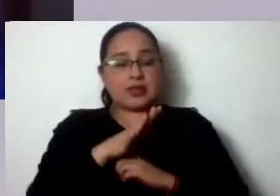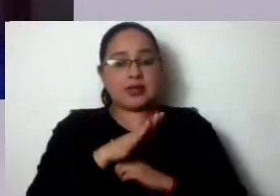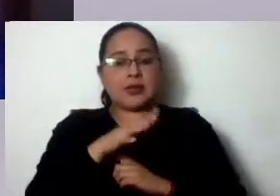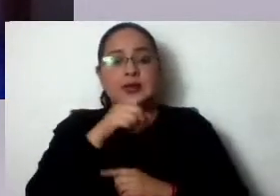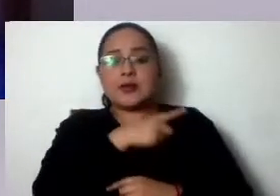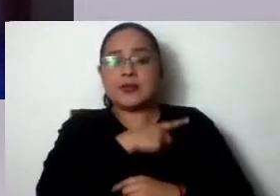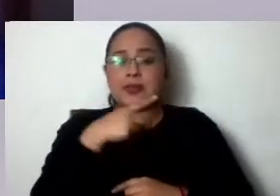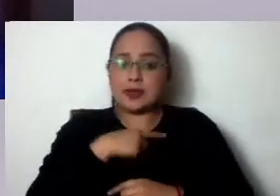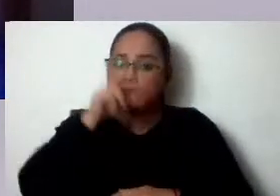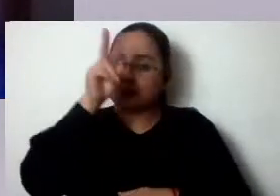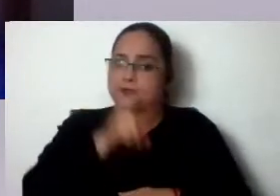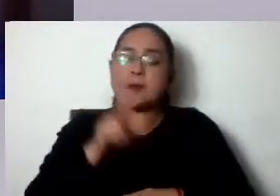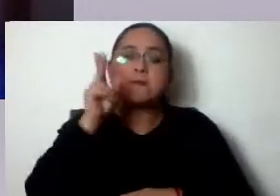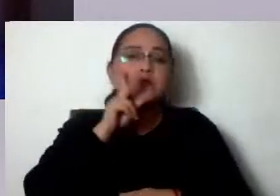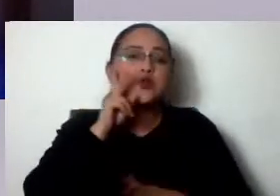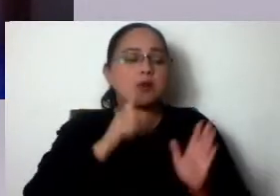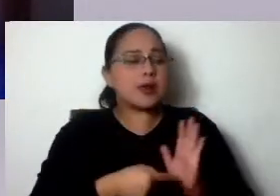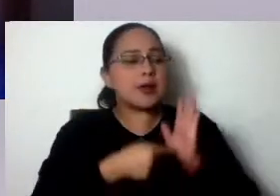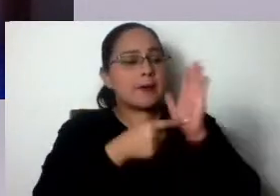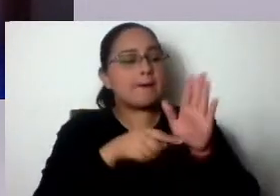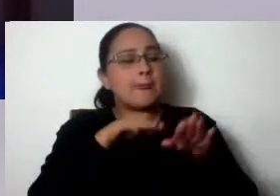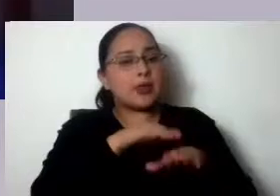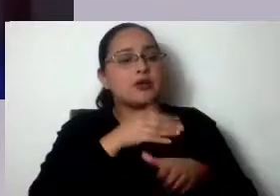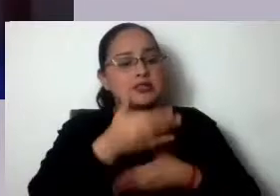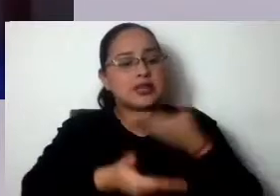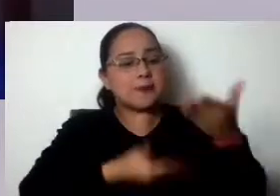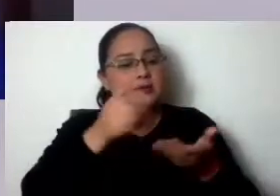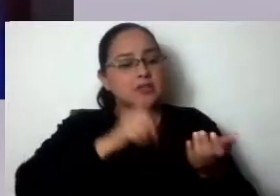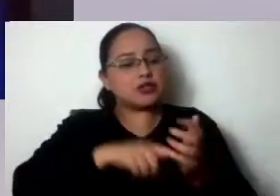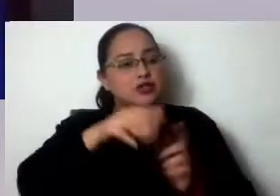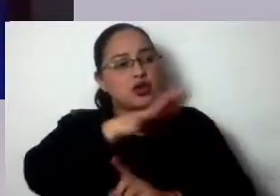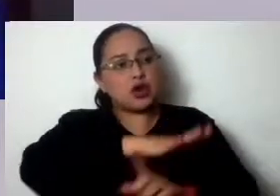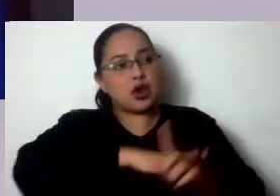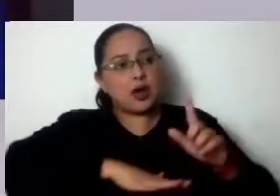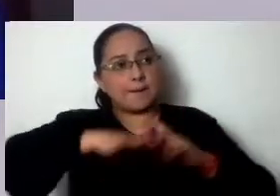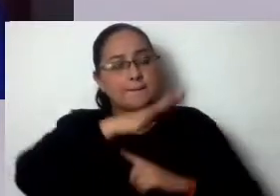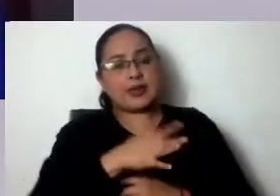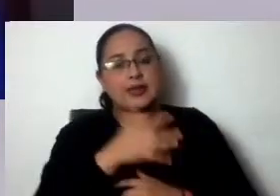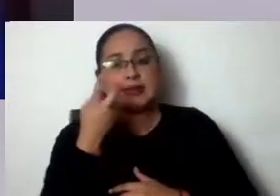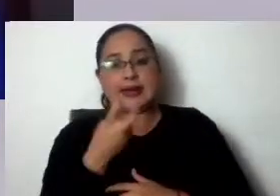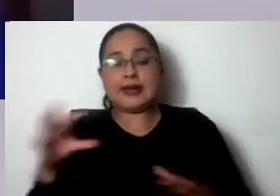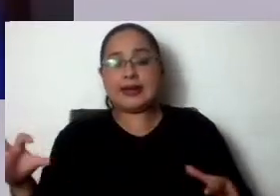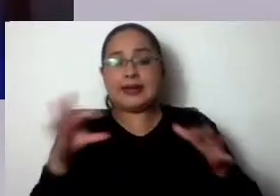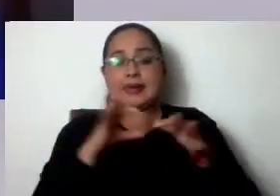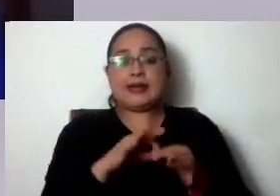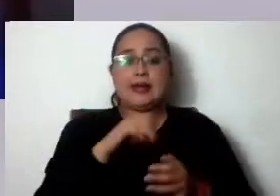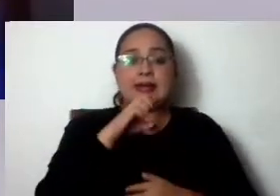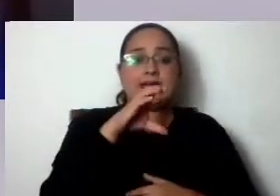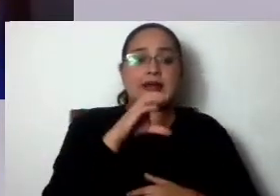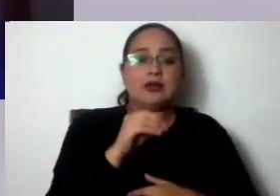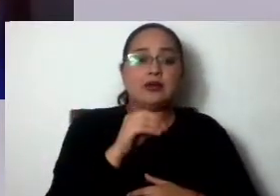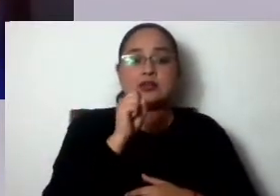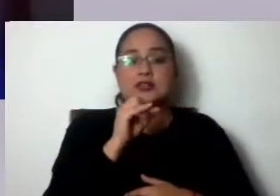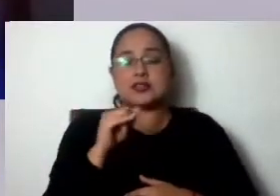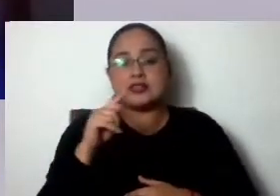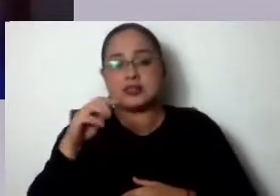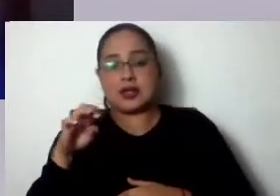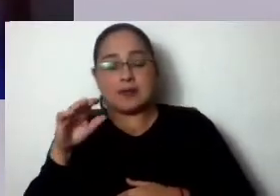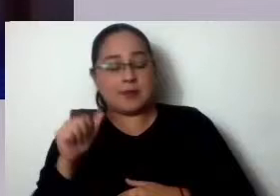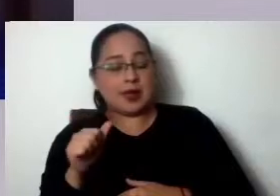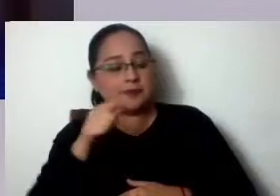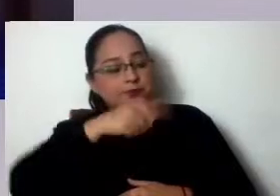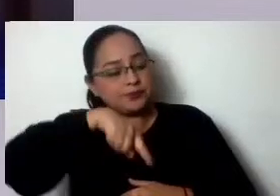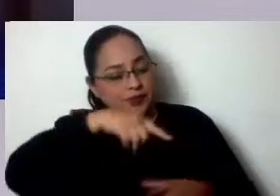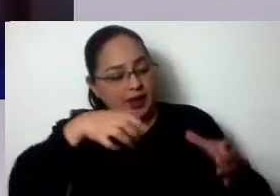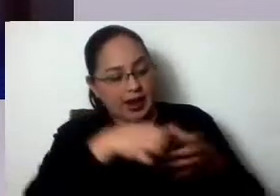acreditar que es beneficiario de los servicios ambientales que presta el ecosistema que estima afectado por